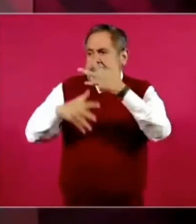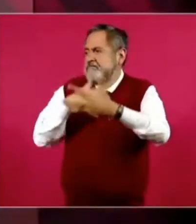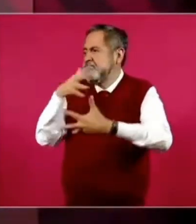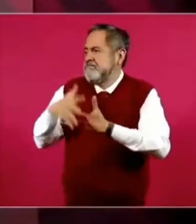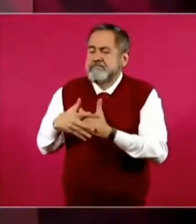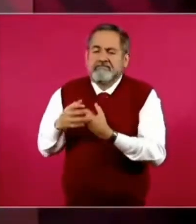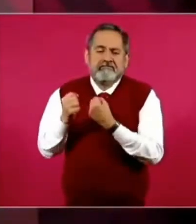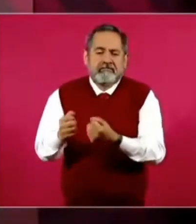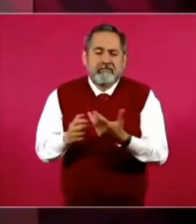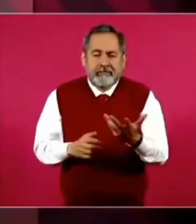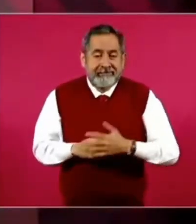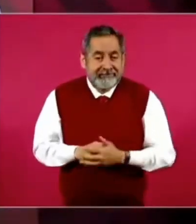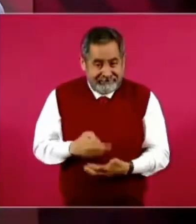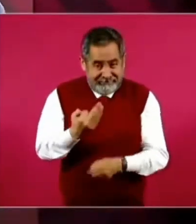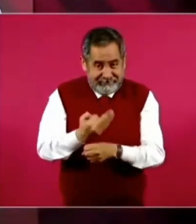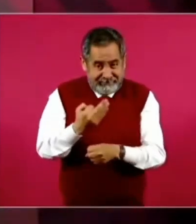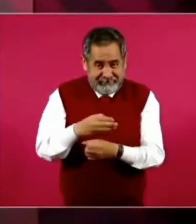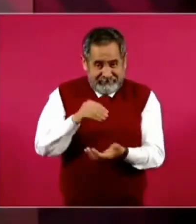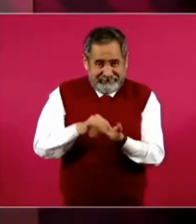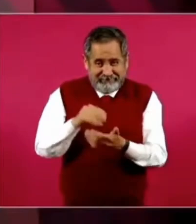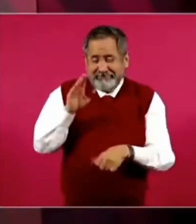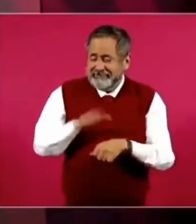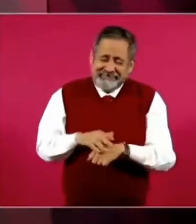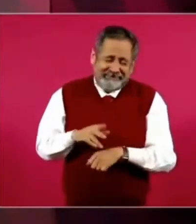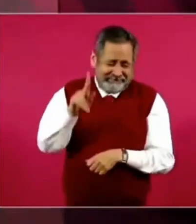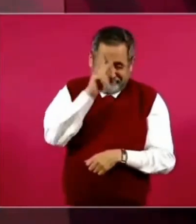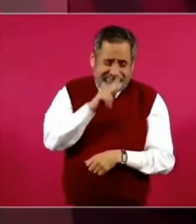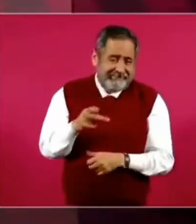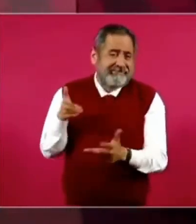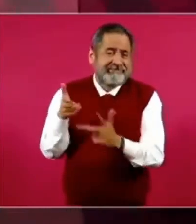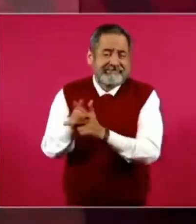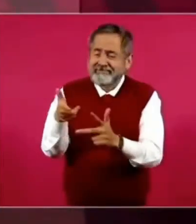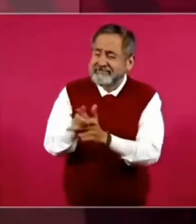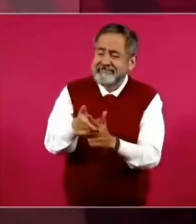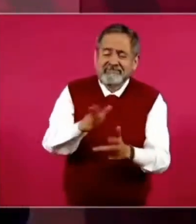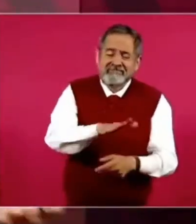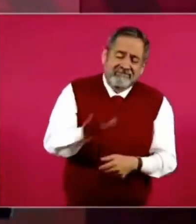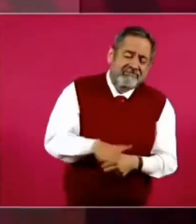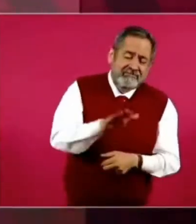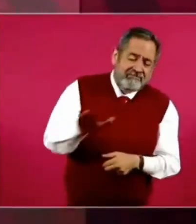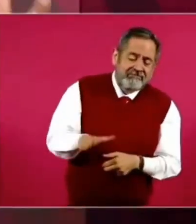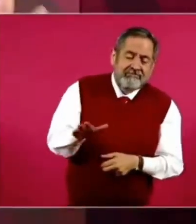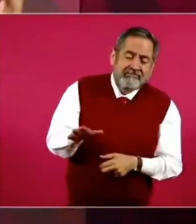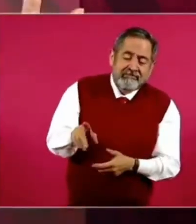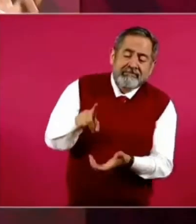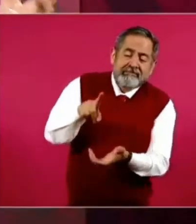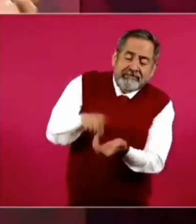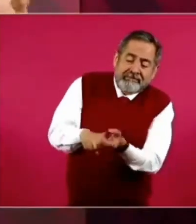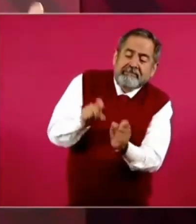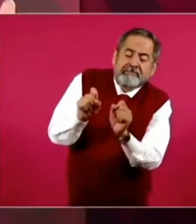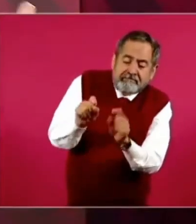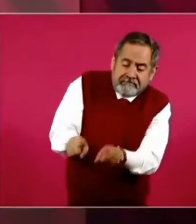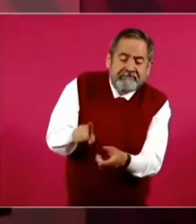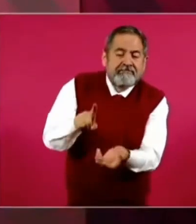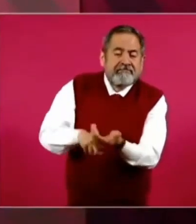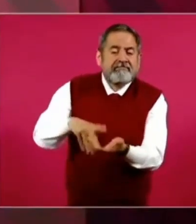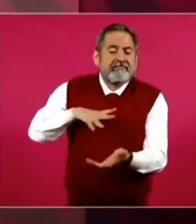Nosotros, donde tenemos más homicidios, es donde hay más